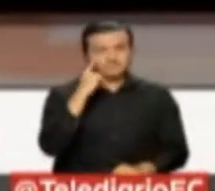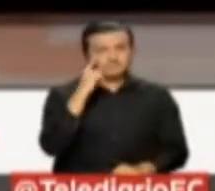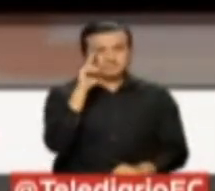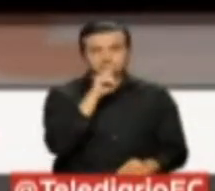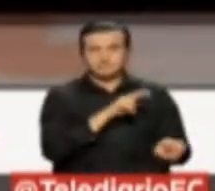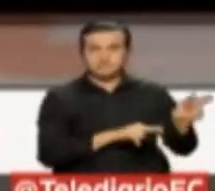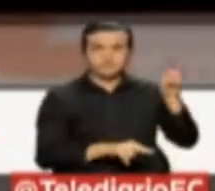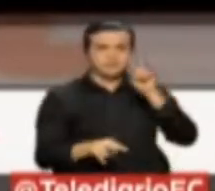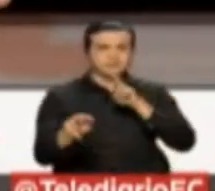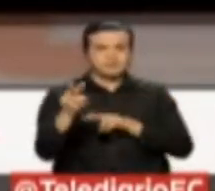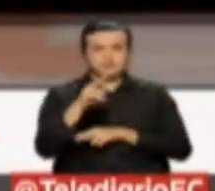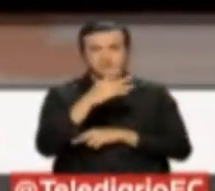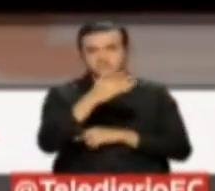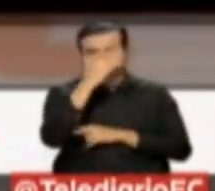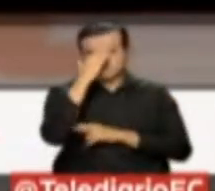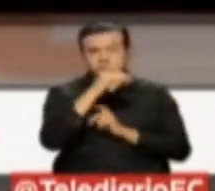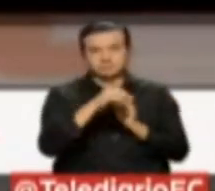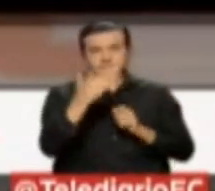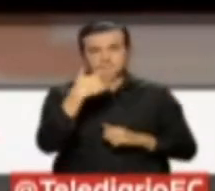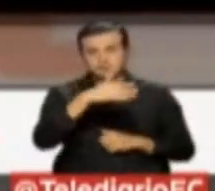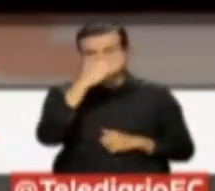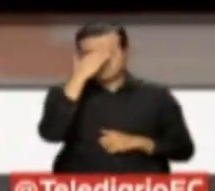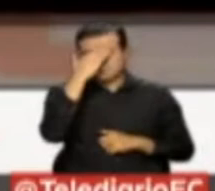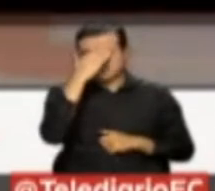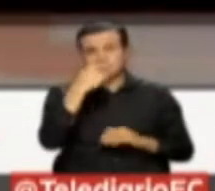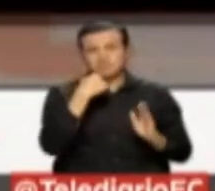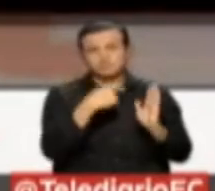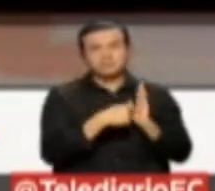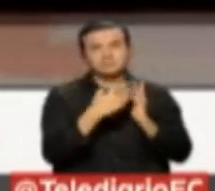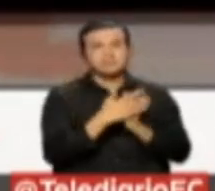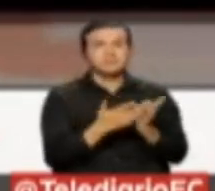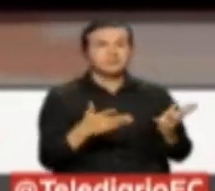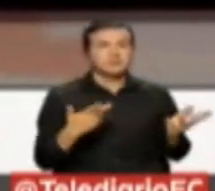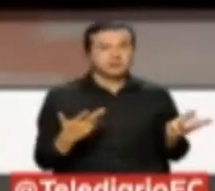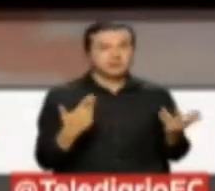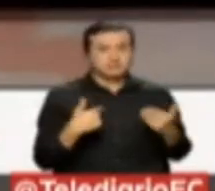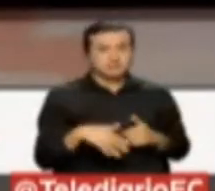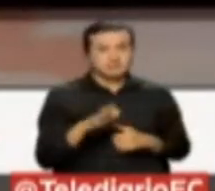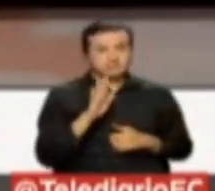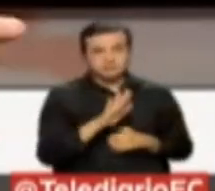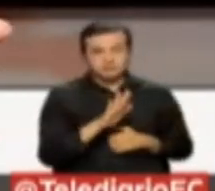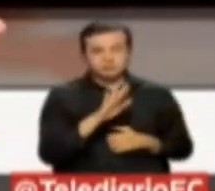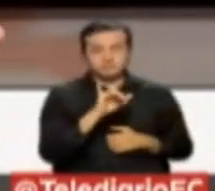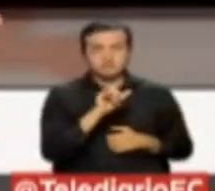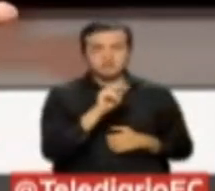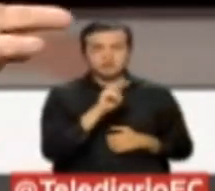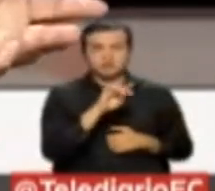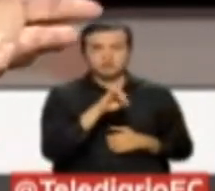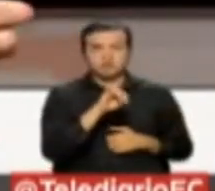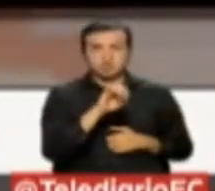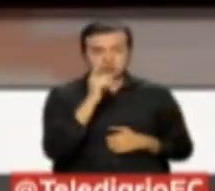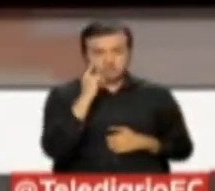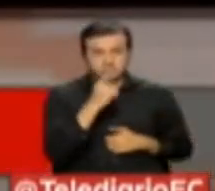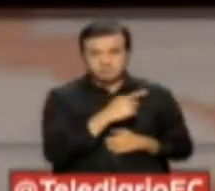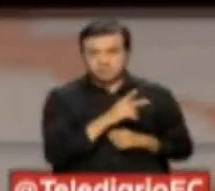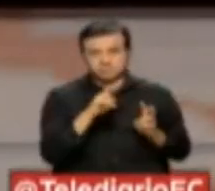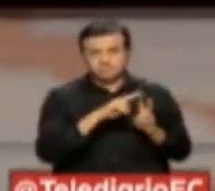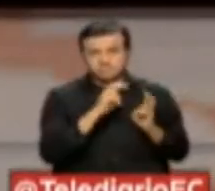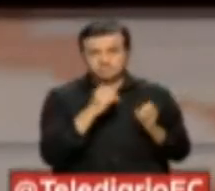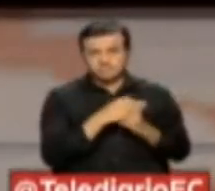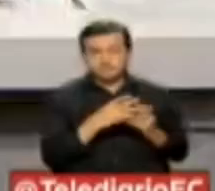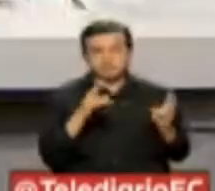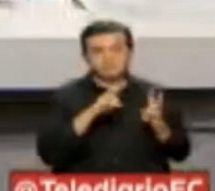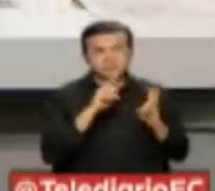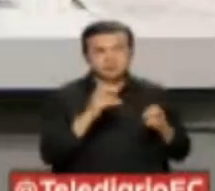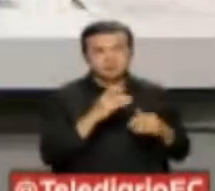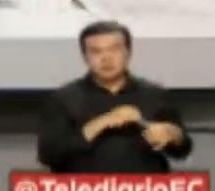que los conoce la ciudadanía por lo menos como dije anteriormente los días unidos miren cómo se manejó ese tema ese es